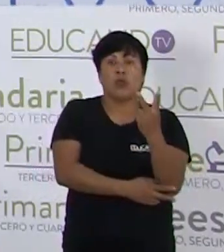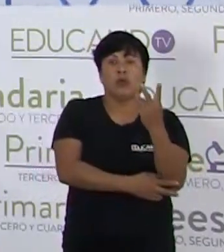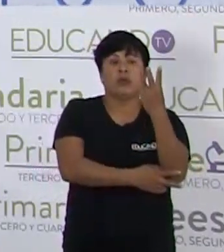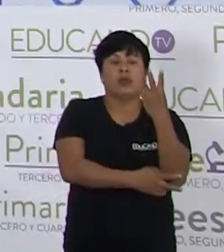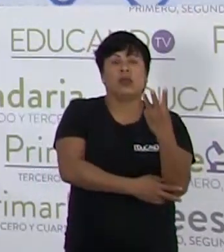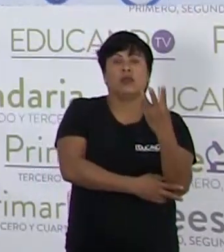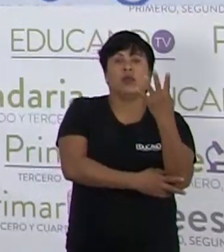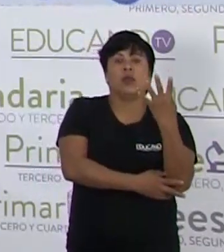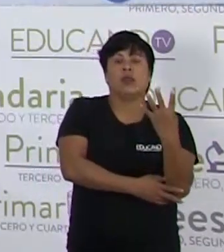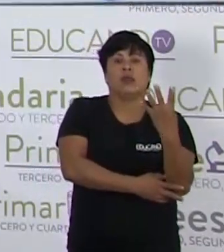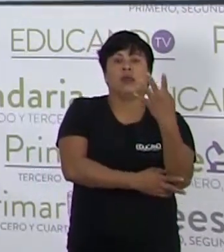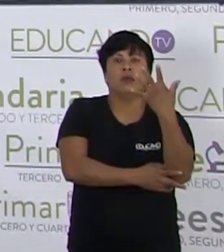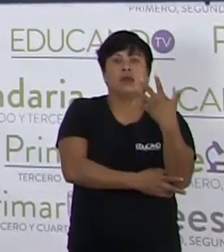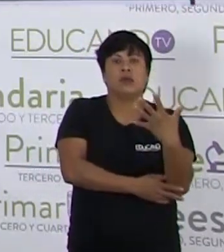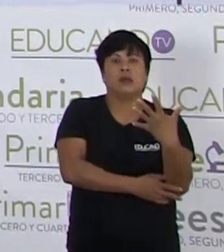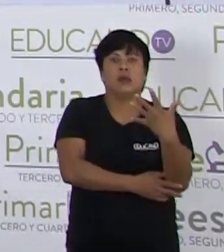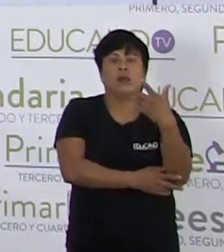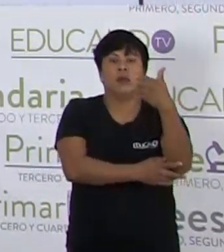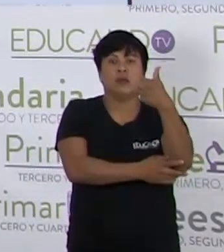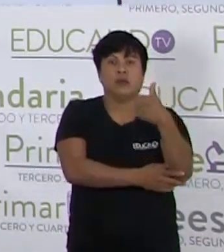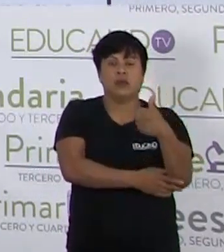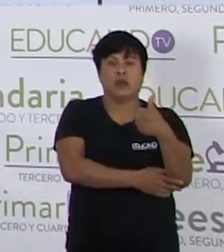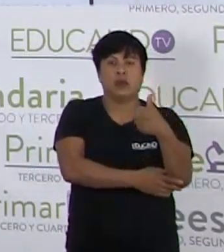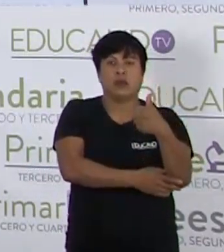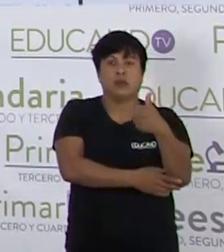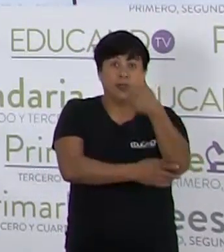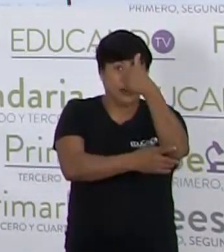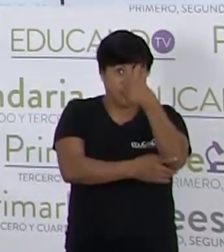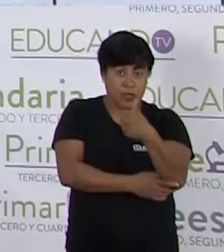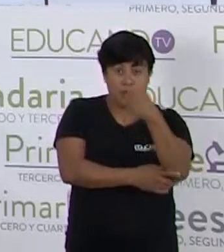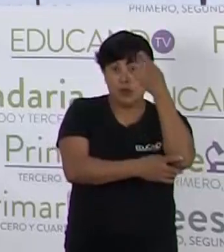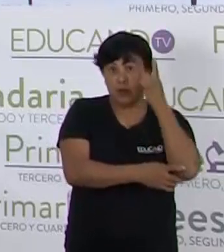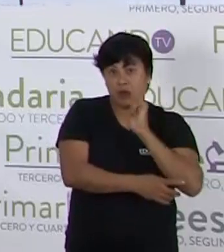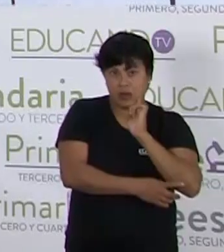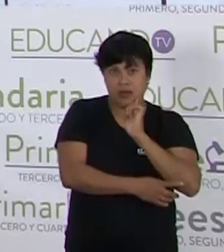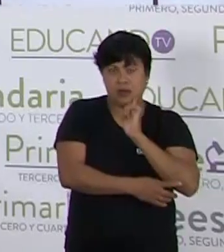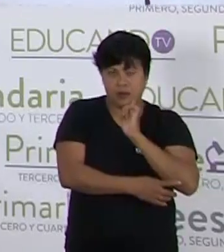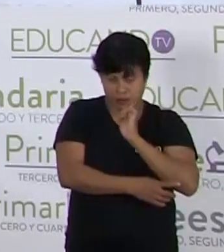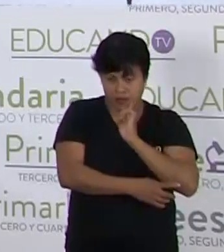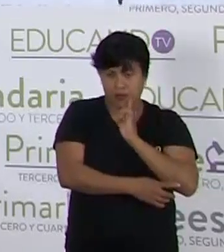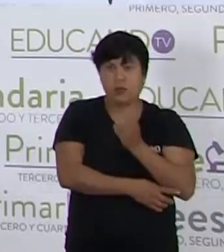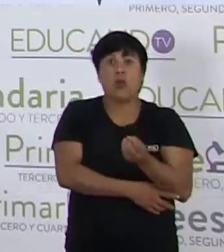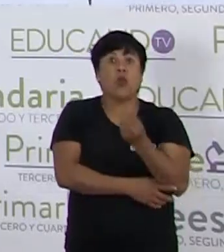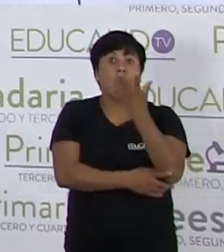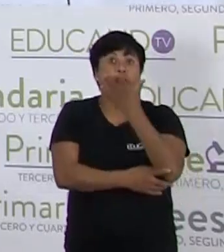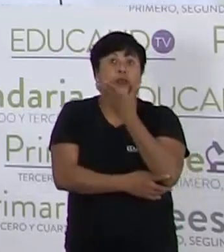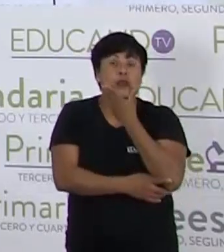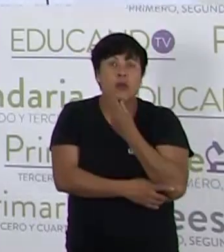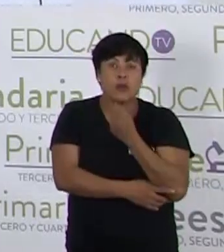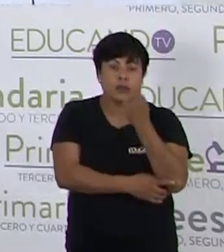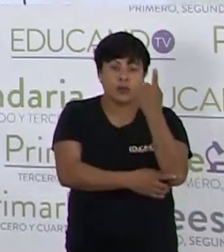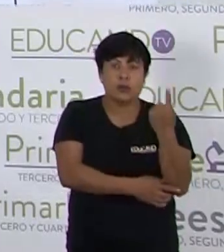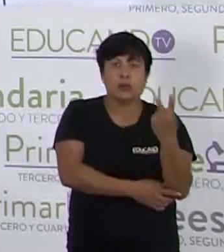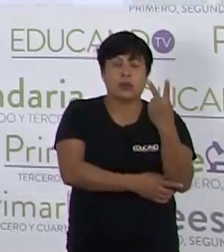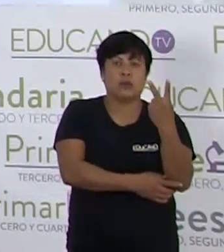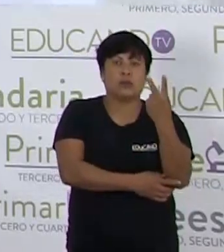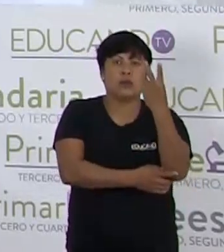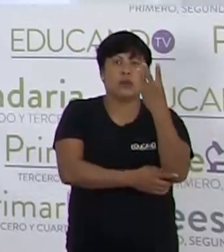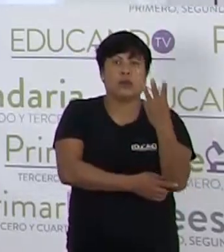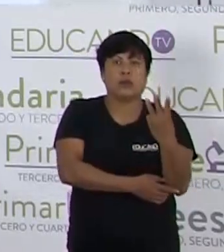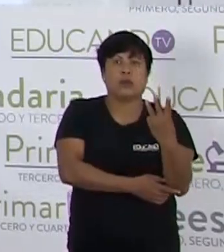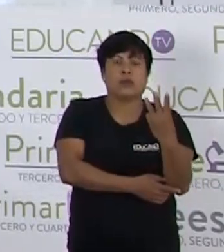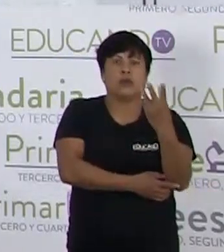2, 3, 4, 5, 6. Vamos a ver cuántos niños. 1,